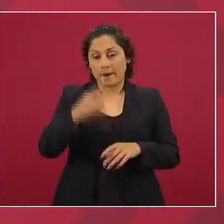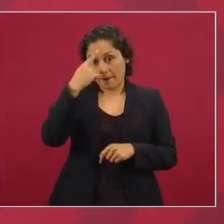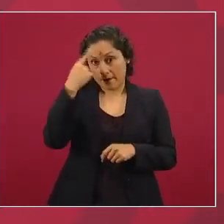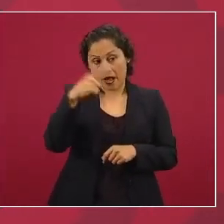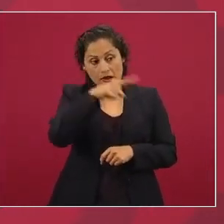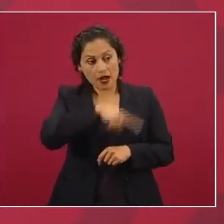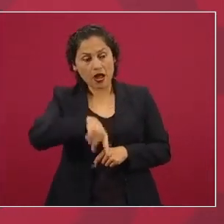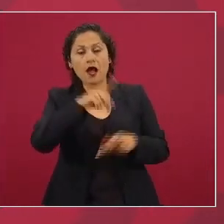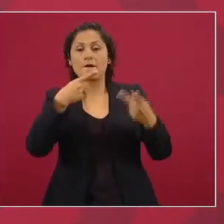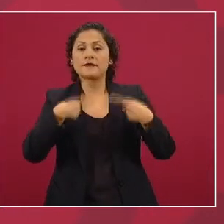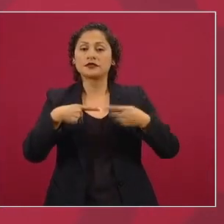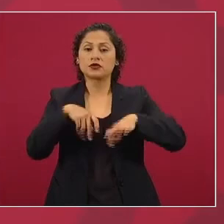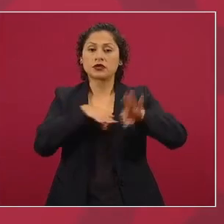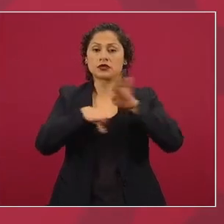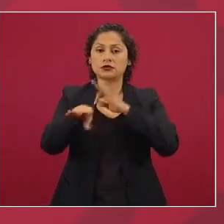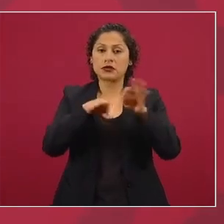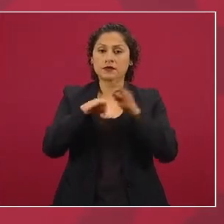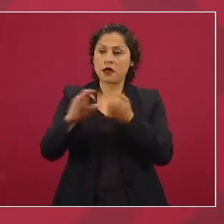para construir